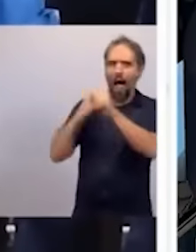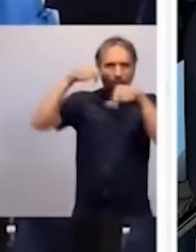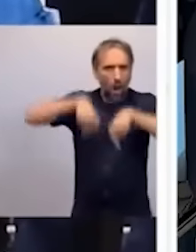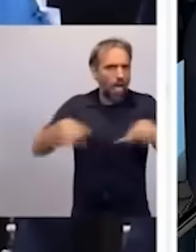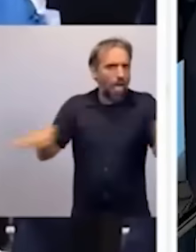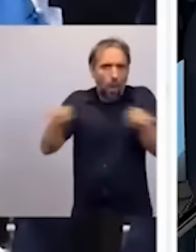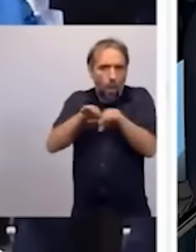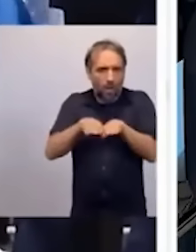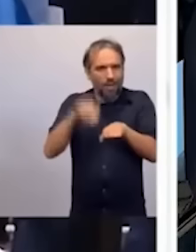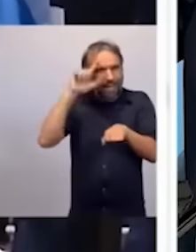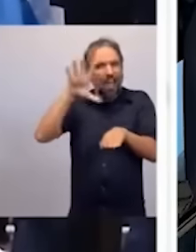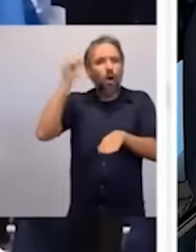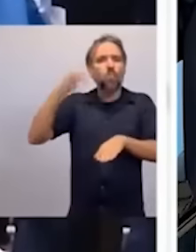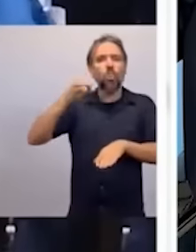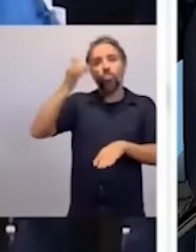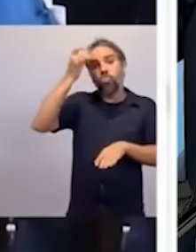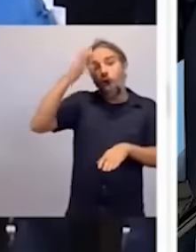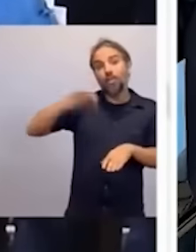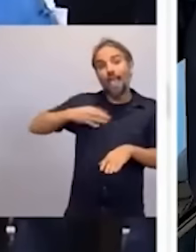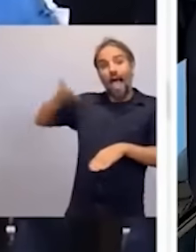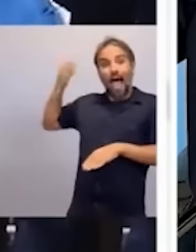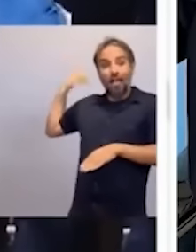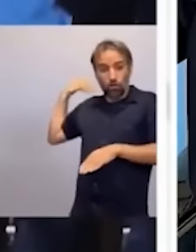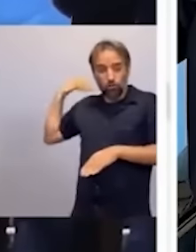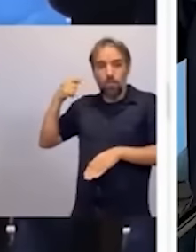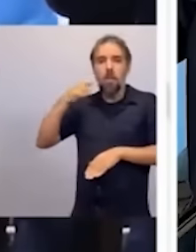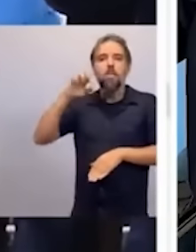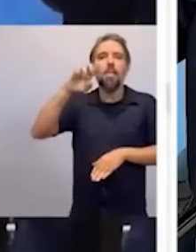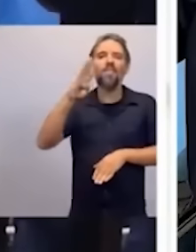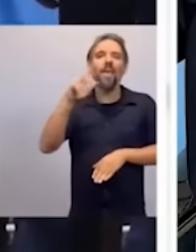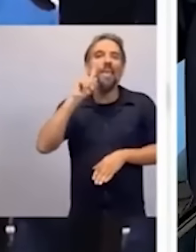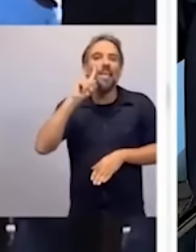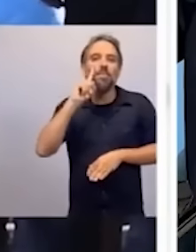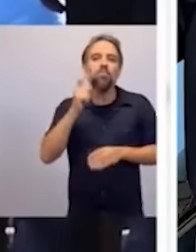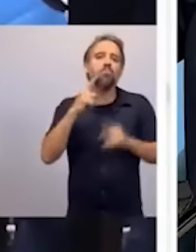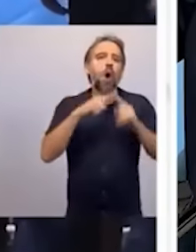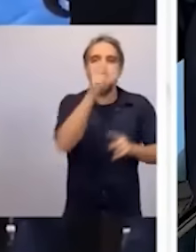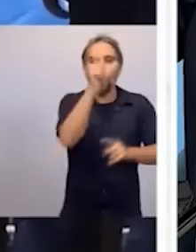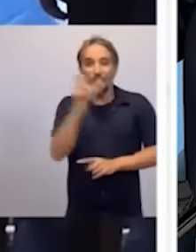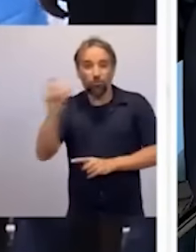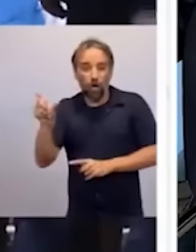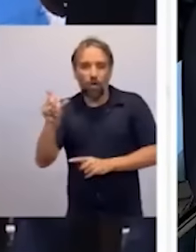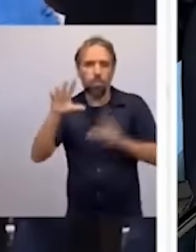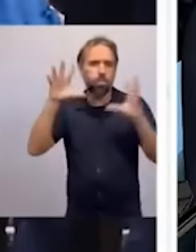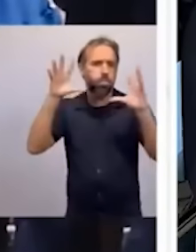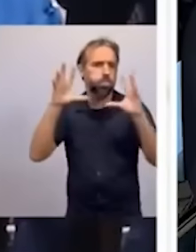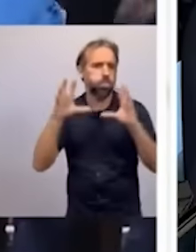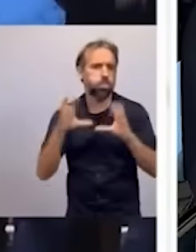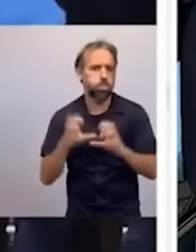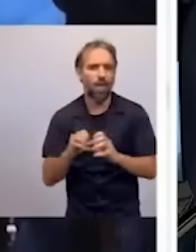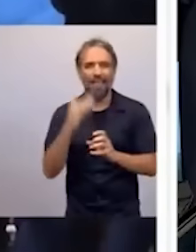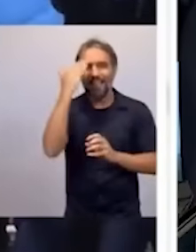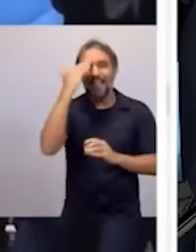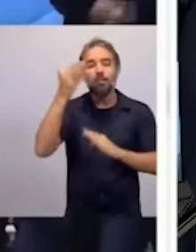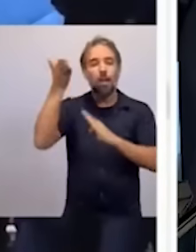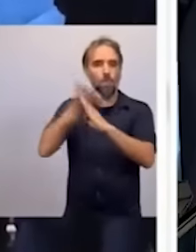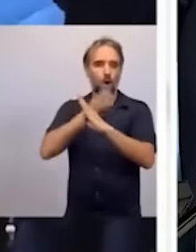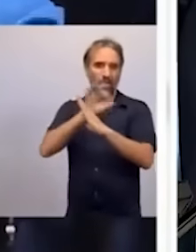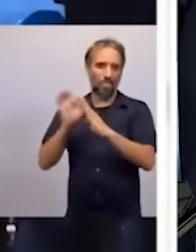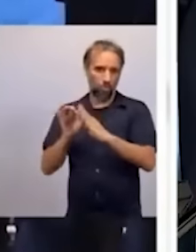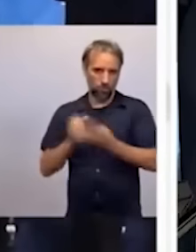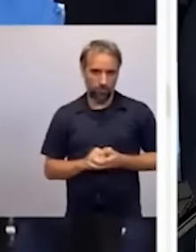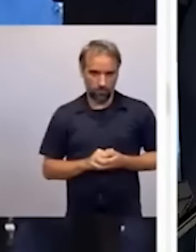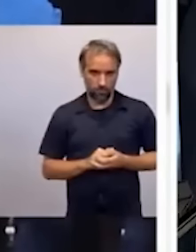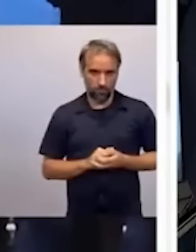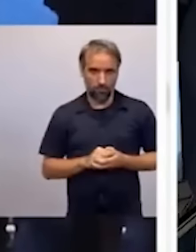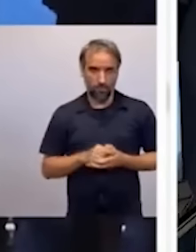las consecuencias no no mide el daño que hace con cada cosa que hace este uno en la vida a veces puede